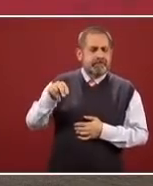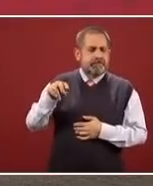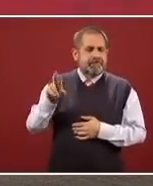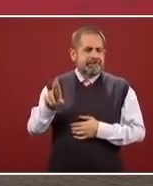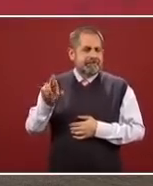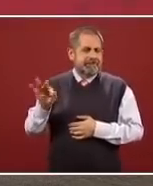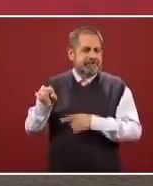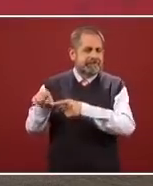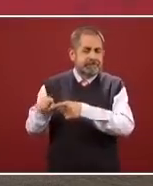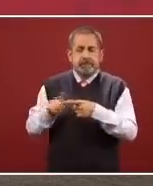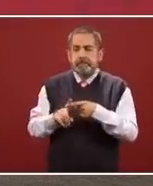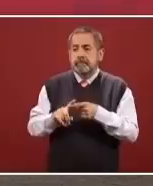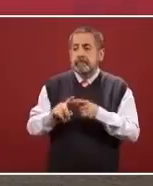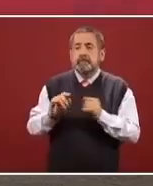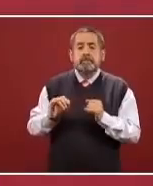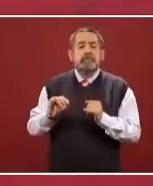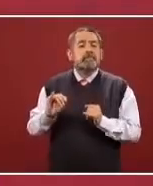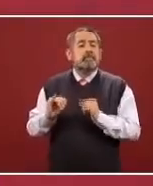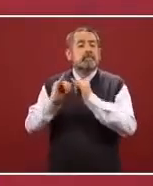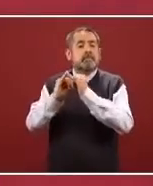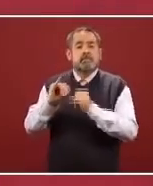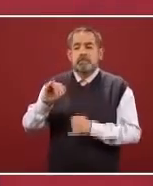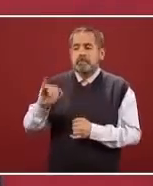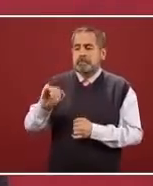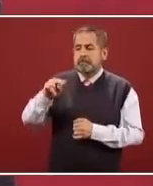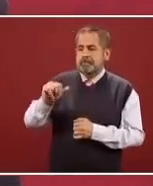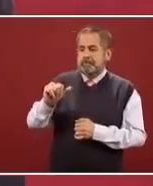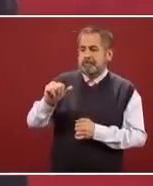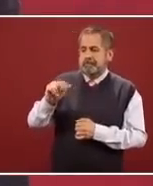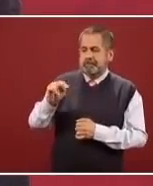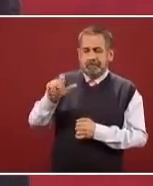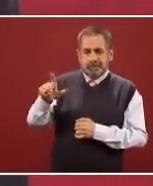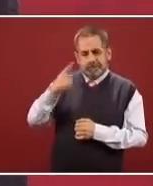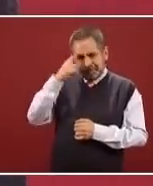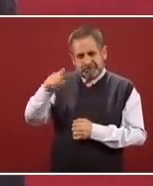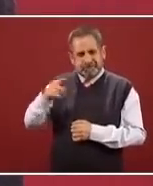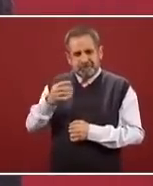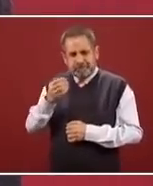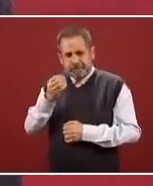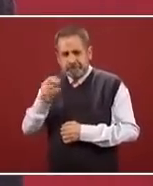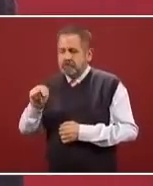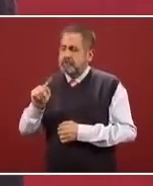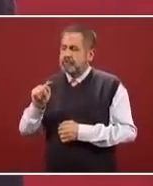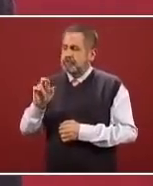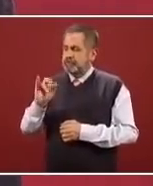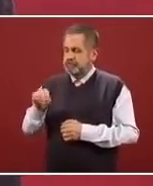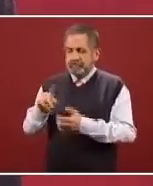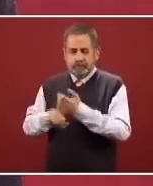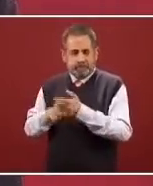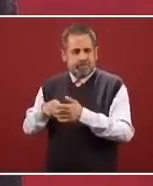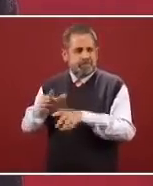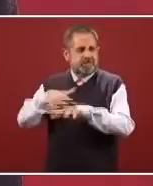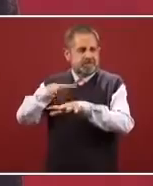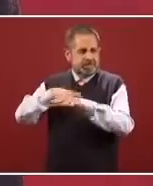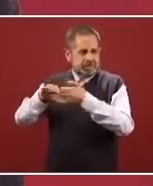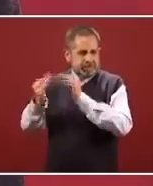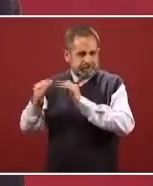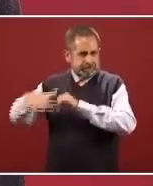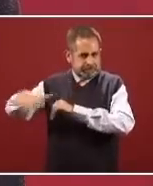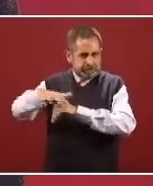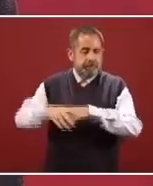el Instituto Nacional de Ciencias Médicas y Nutrición, Salvador Subirán, es importante mantenerlos